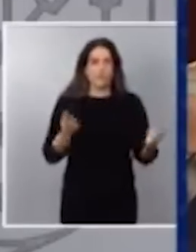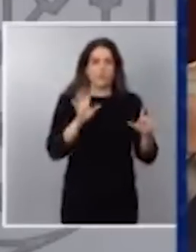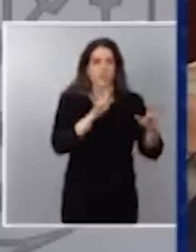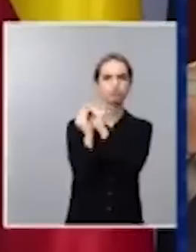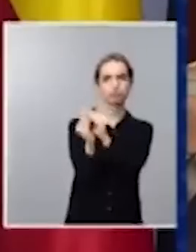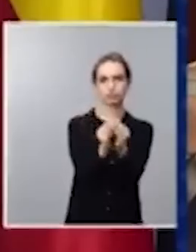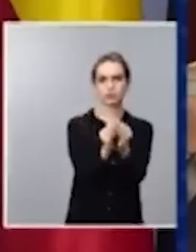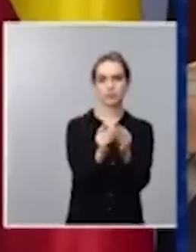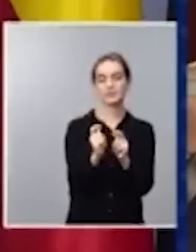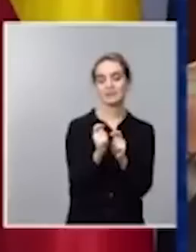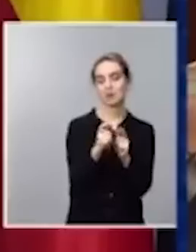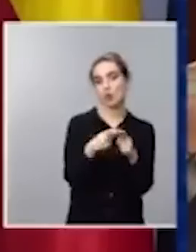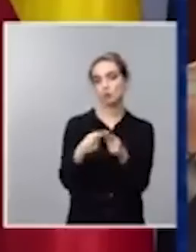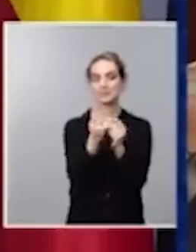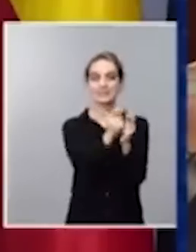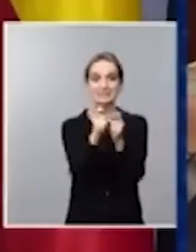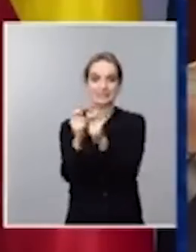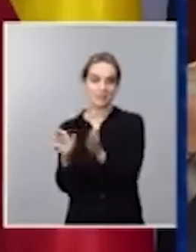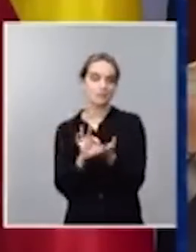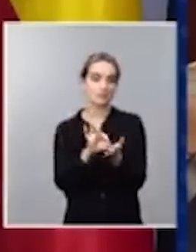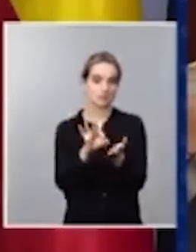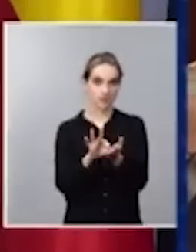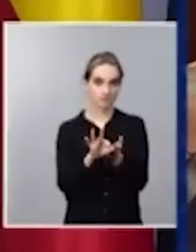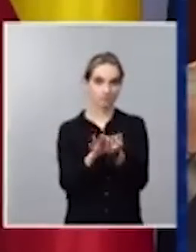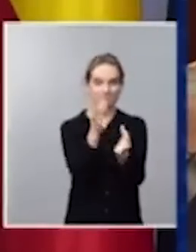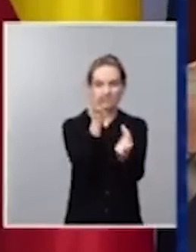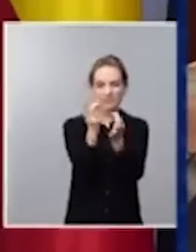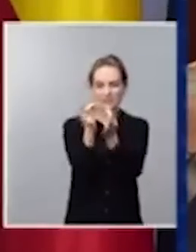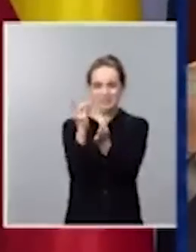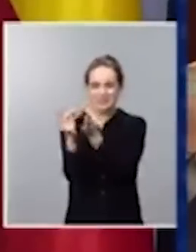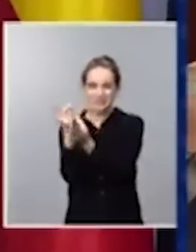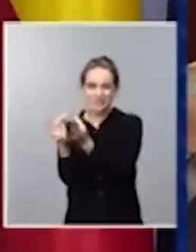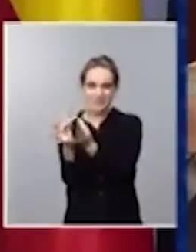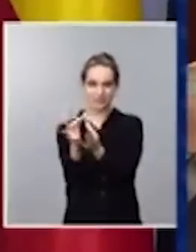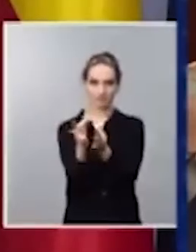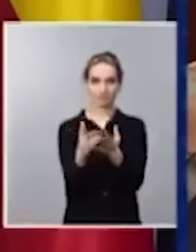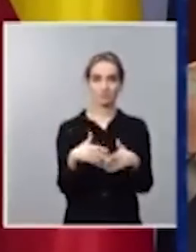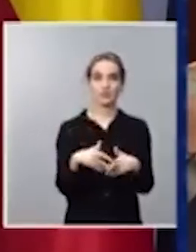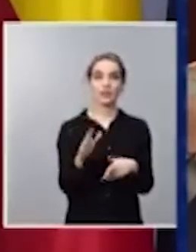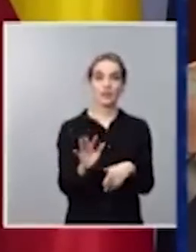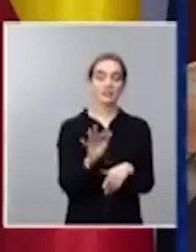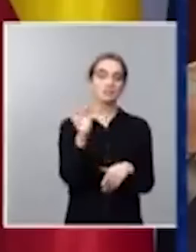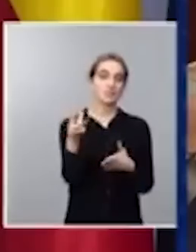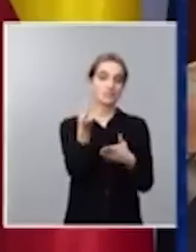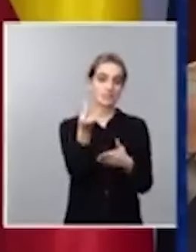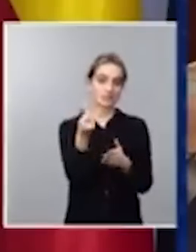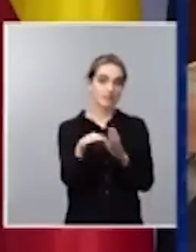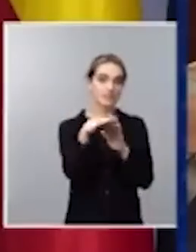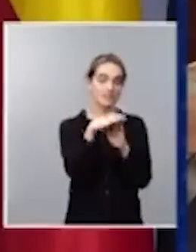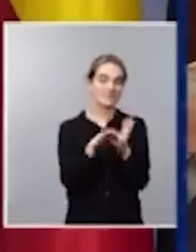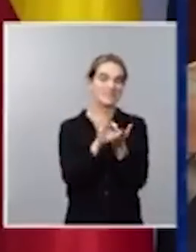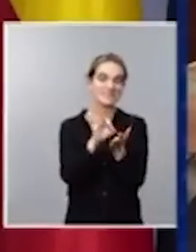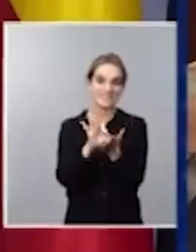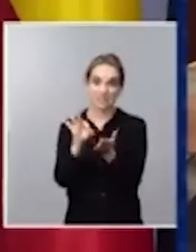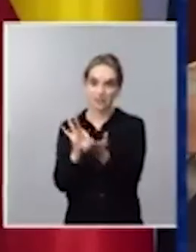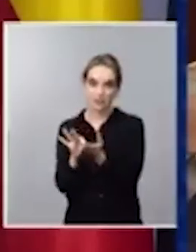inconstitucional O tendría graves problemas para encajar en la Constitución de forma que yo sobre eso esperemos a ver